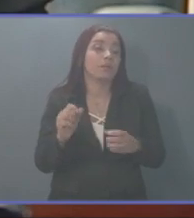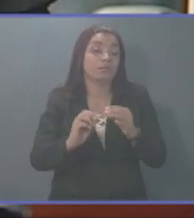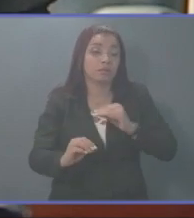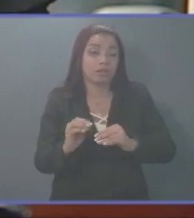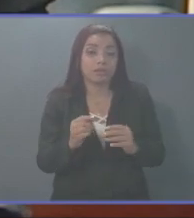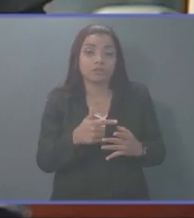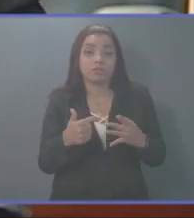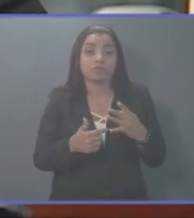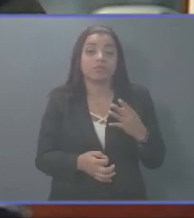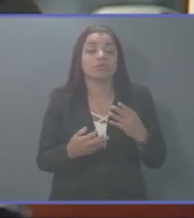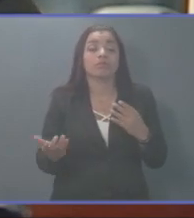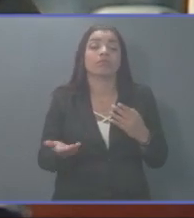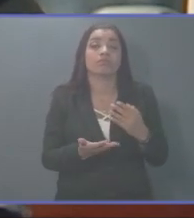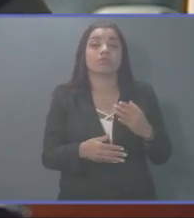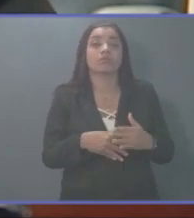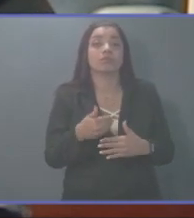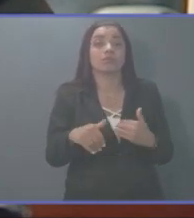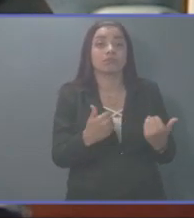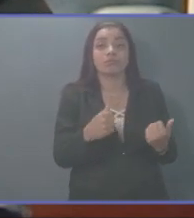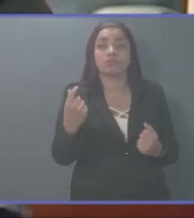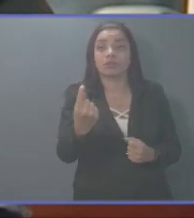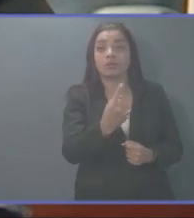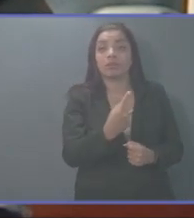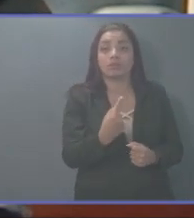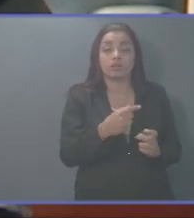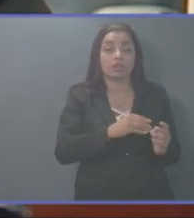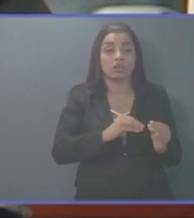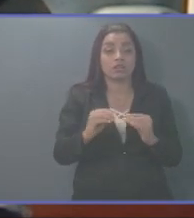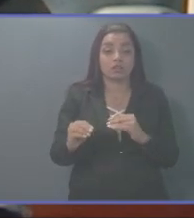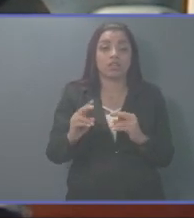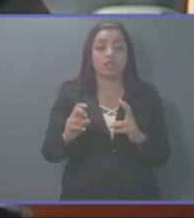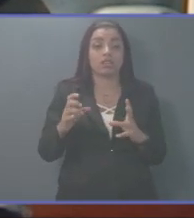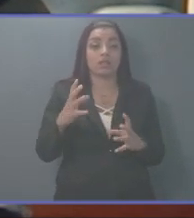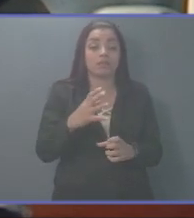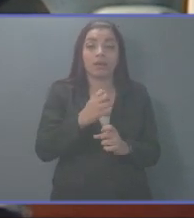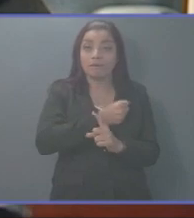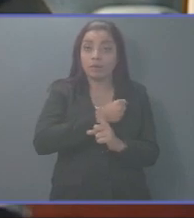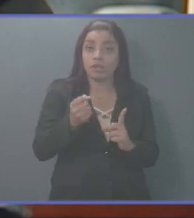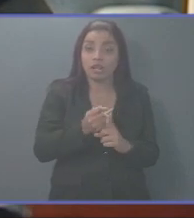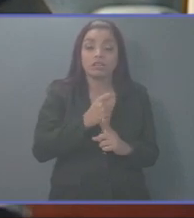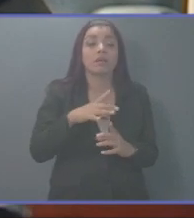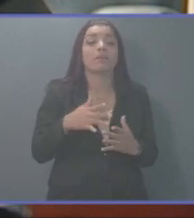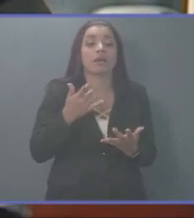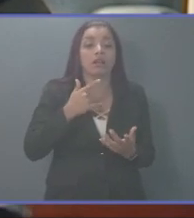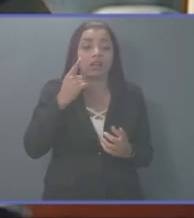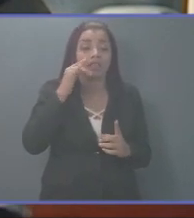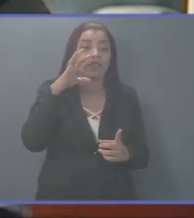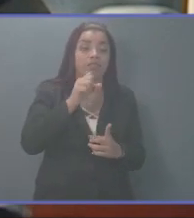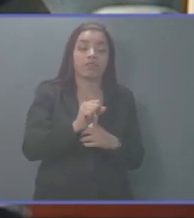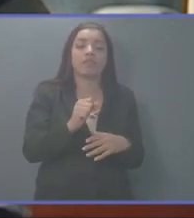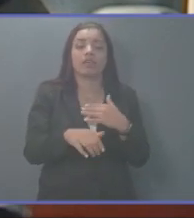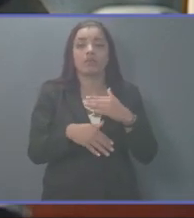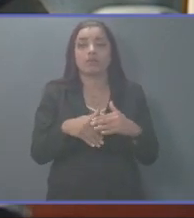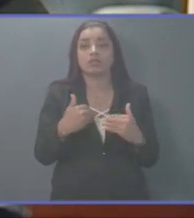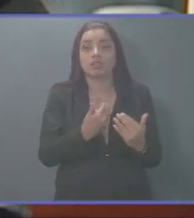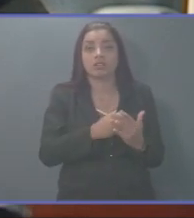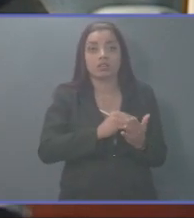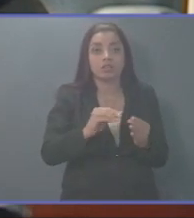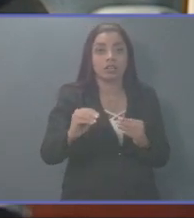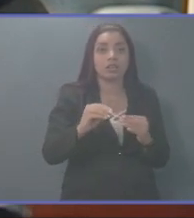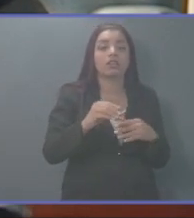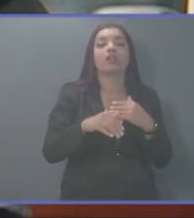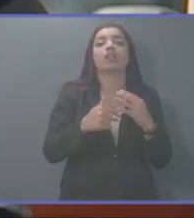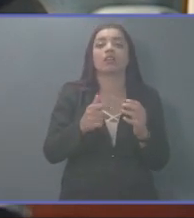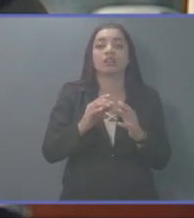actualizar caracterizaciones sobre las personas desplazadas por violencia a efecto de identificar las causas que generan desplazamiento forzado interno,